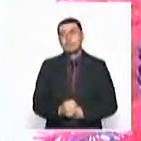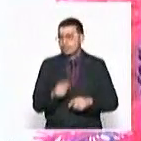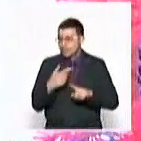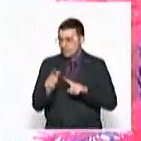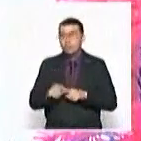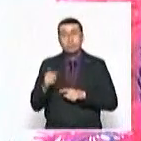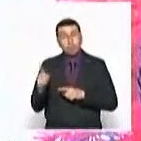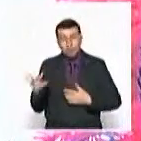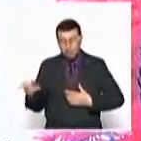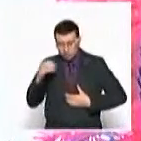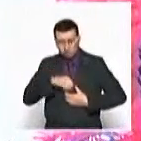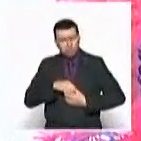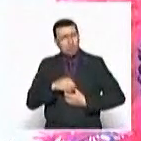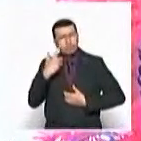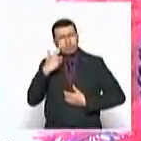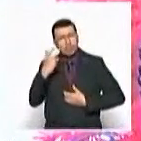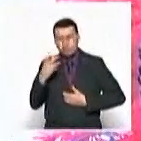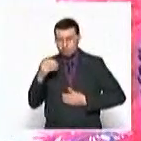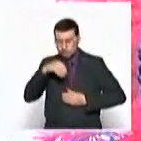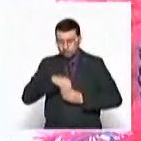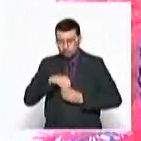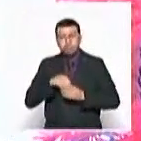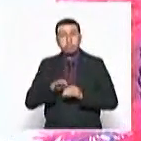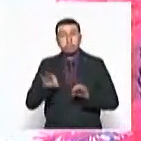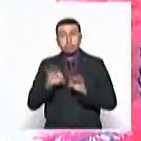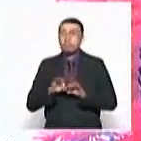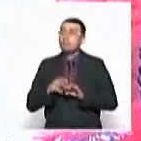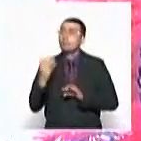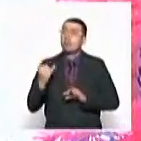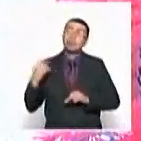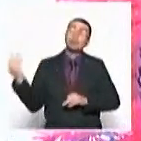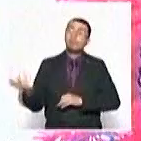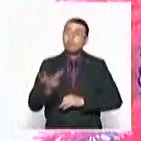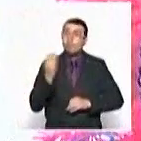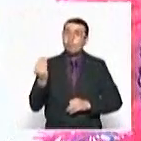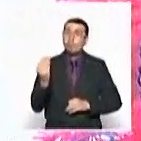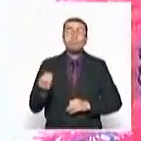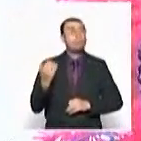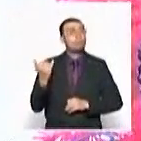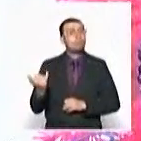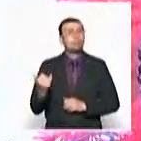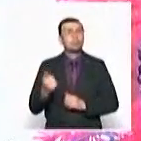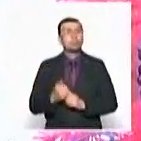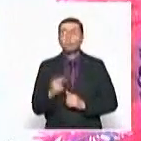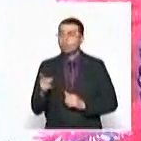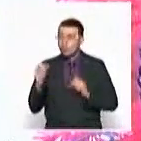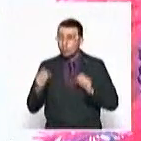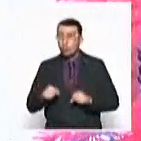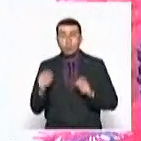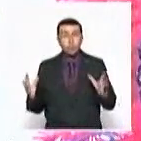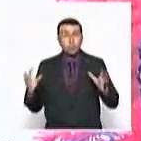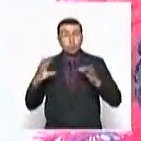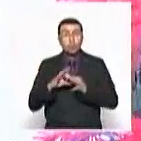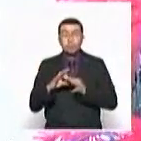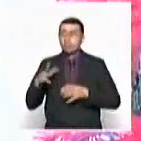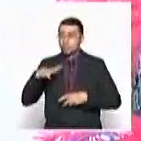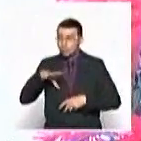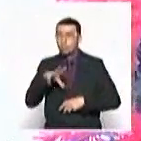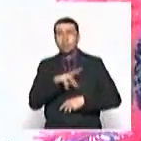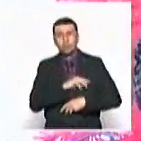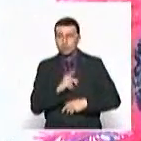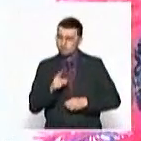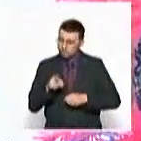incrementa una franja energética alrededor del planeta a la cual podemos unirnos nosotros y vibrar